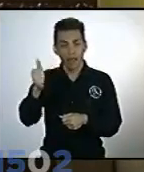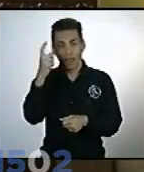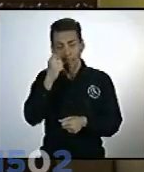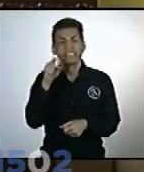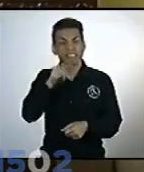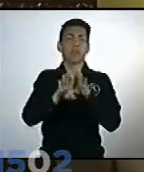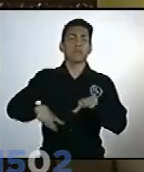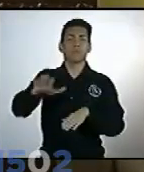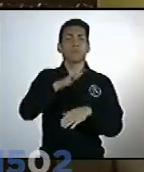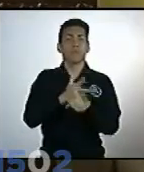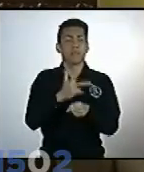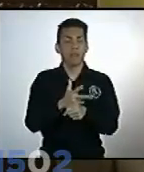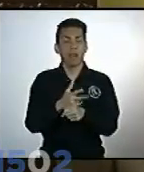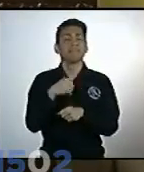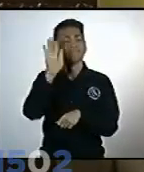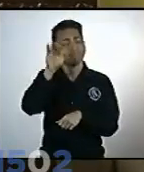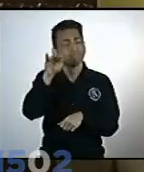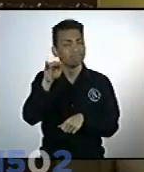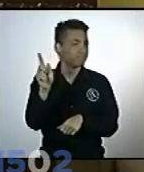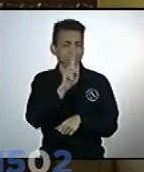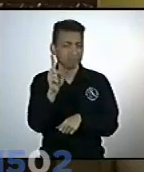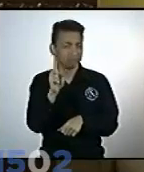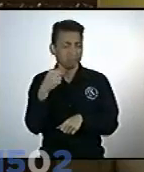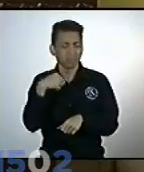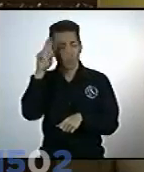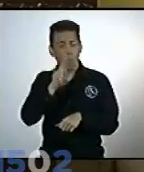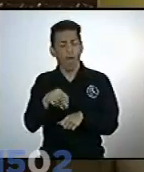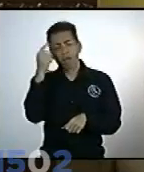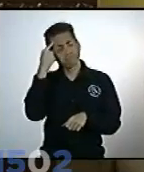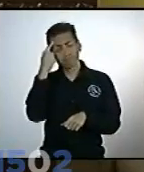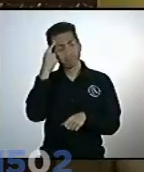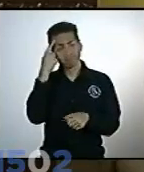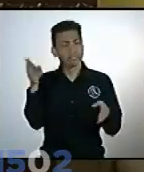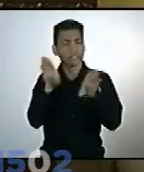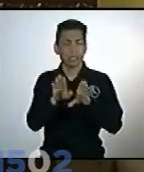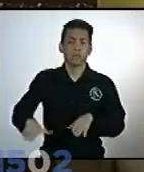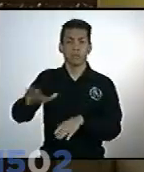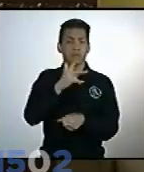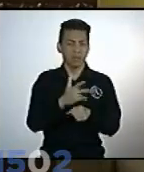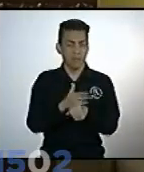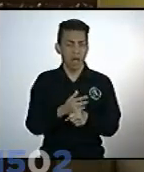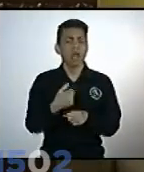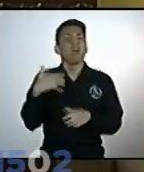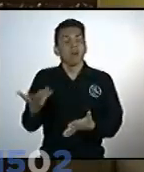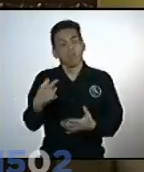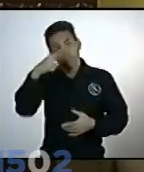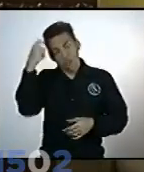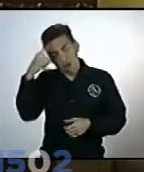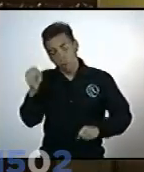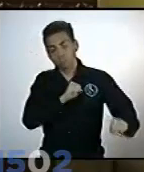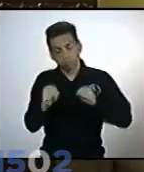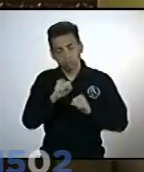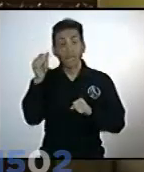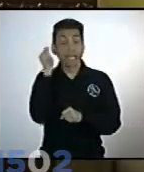disminución importante, como ustedes, que no ha estado dentro de las consideraciones en la actualidad, porque se ha estado trabajando en la